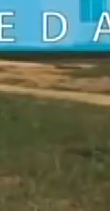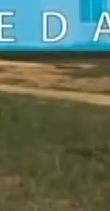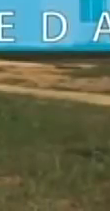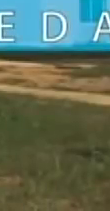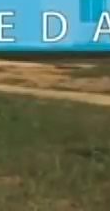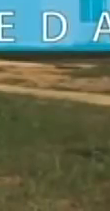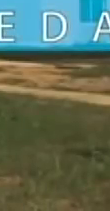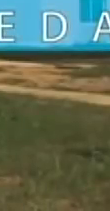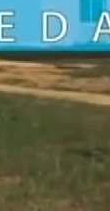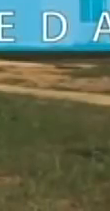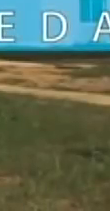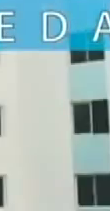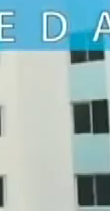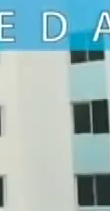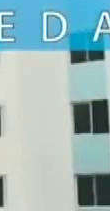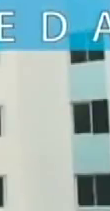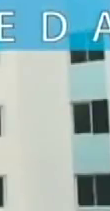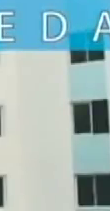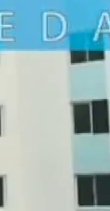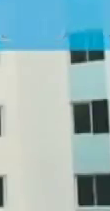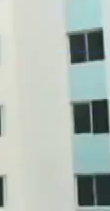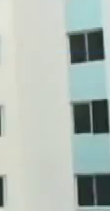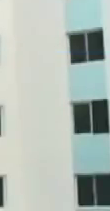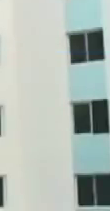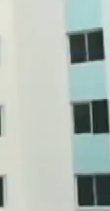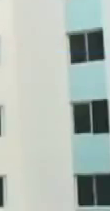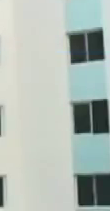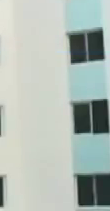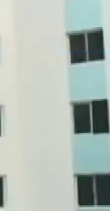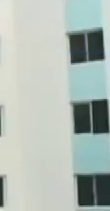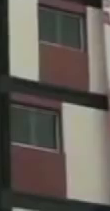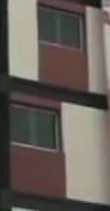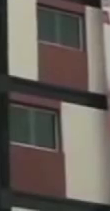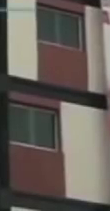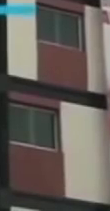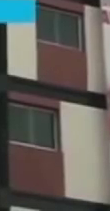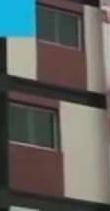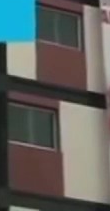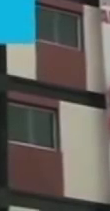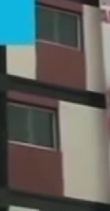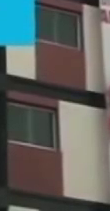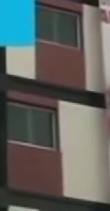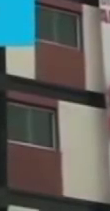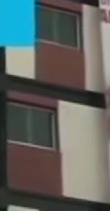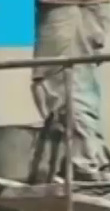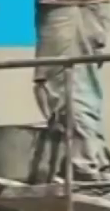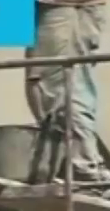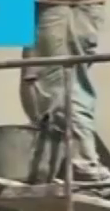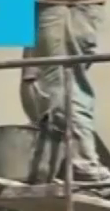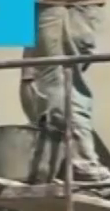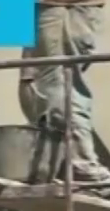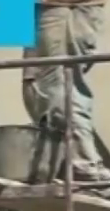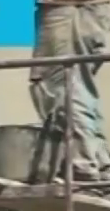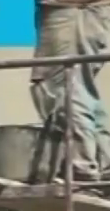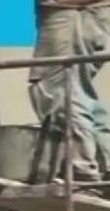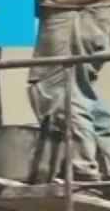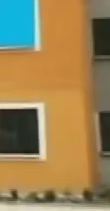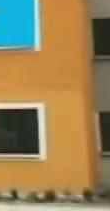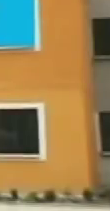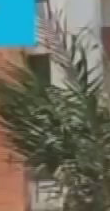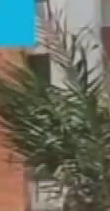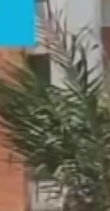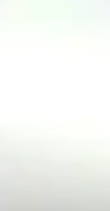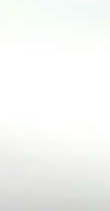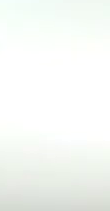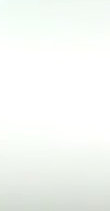Fabricio Ojeda del estado Zulia para continuar garantizando el derecho a la vivienda. Gran misión Vivienda Venezuela, producir y